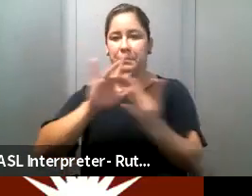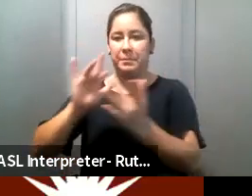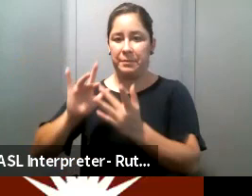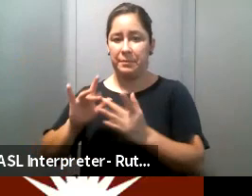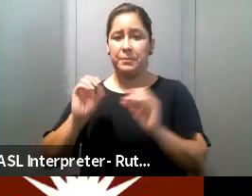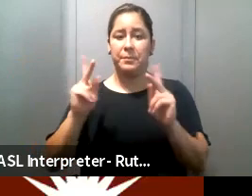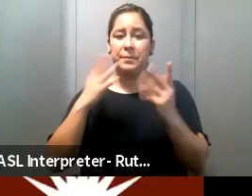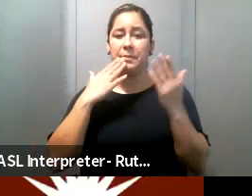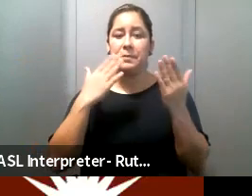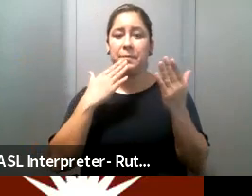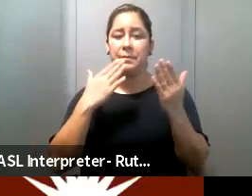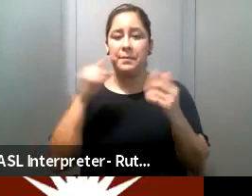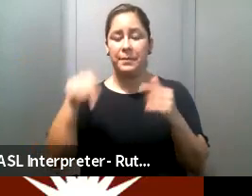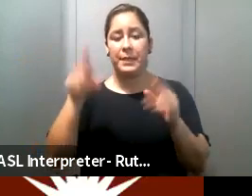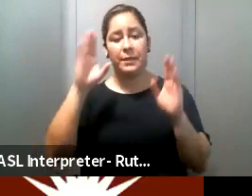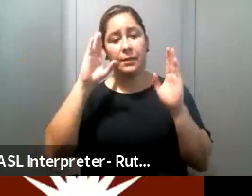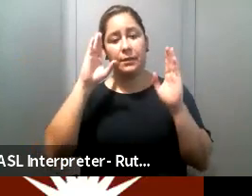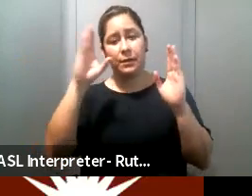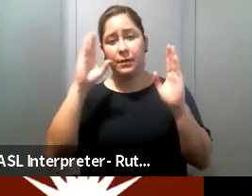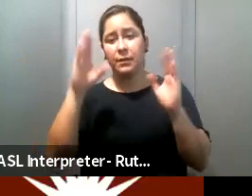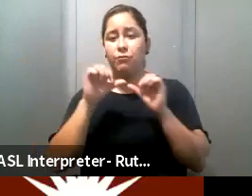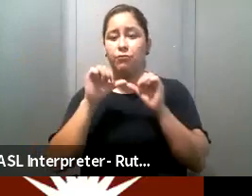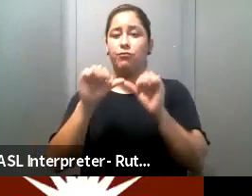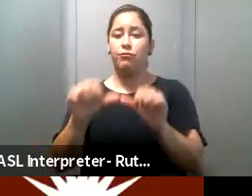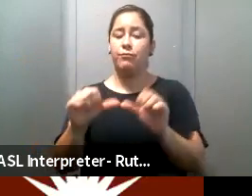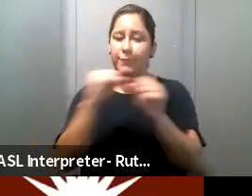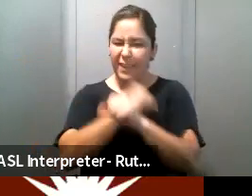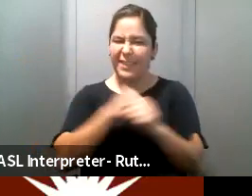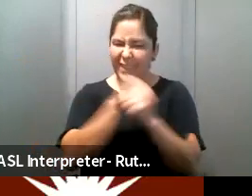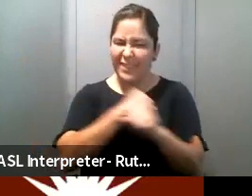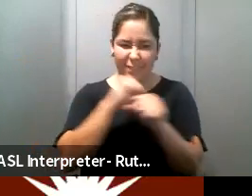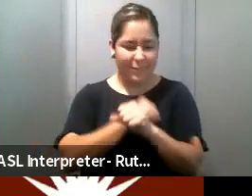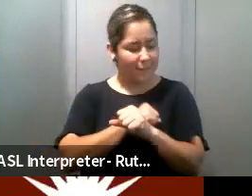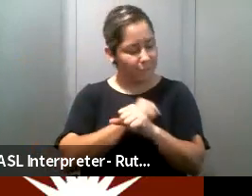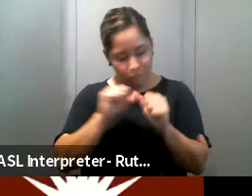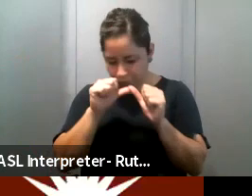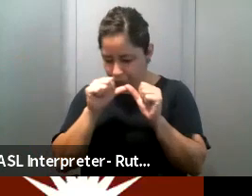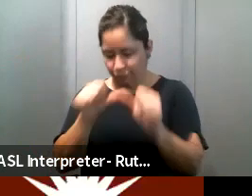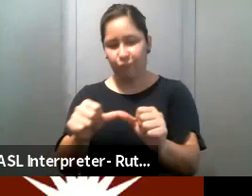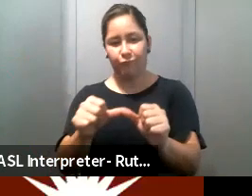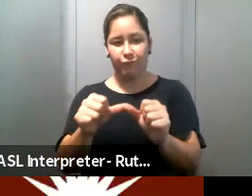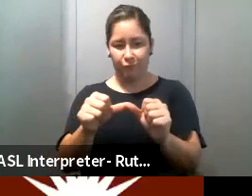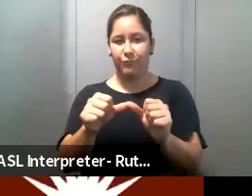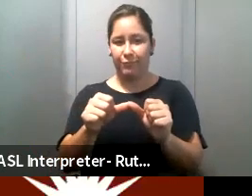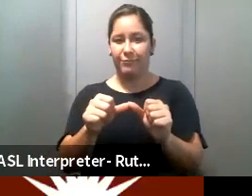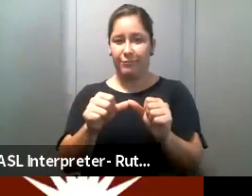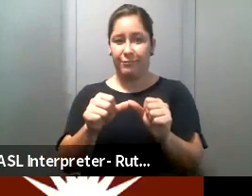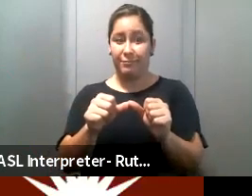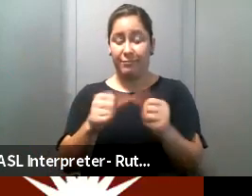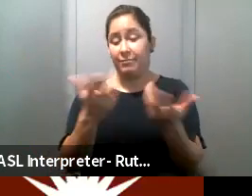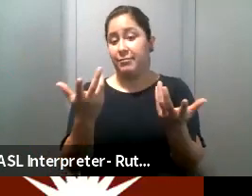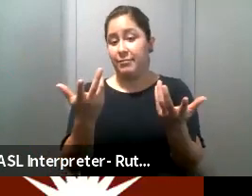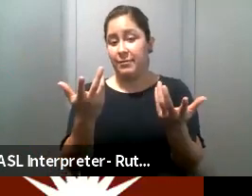atención y pues continuamos en esta lucha. Realmente es algo que continuamos y